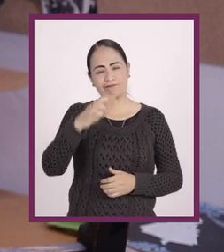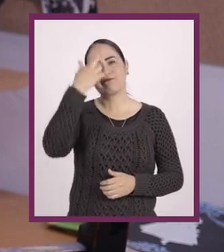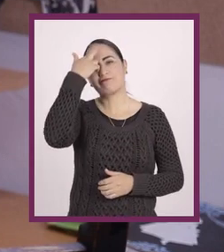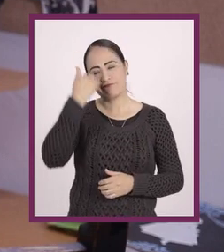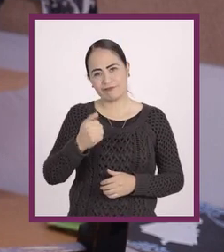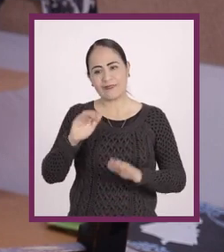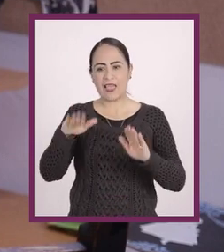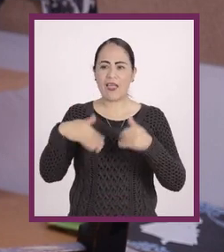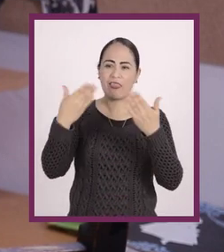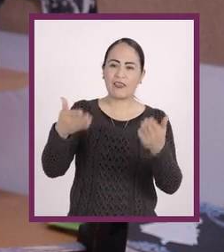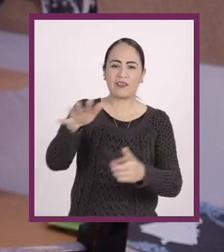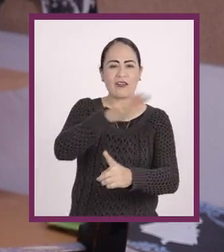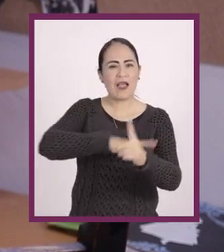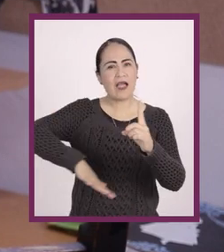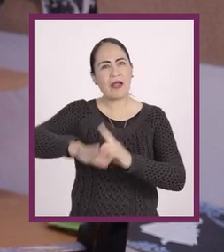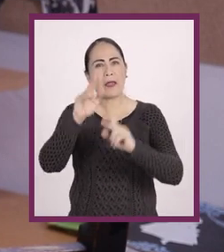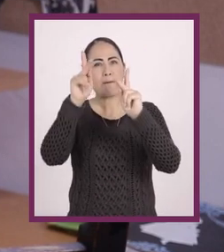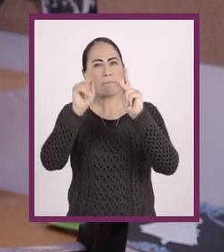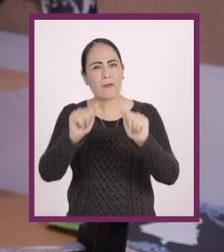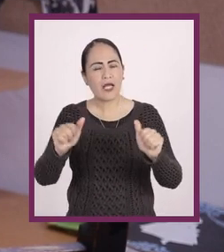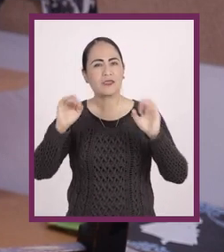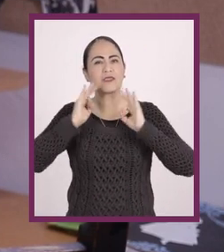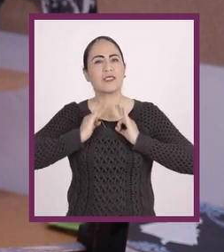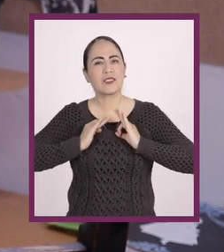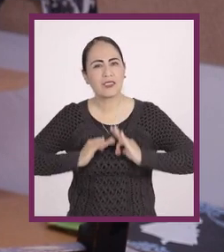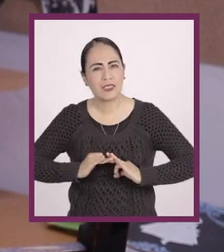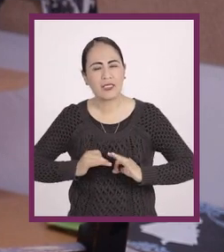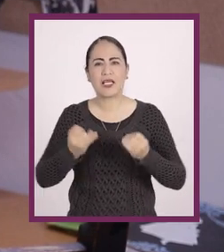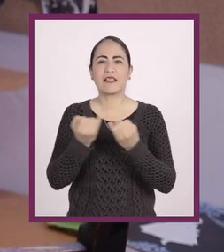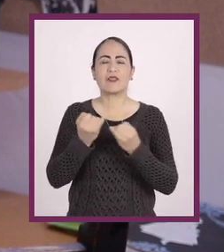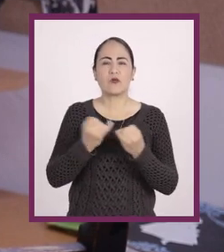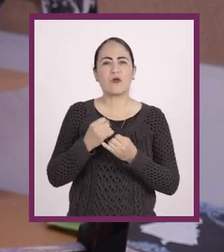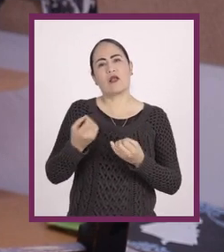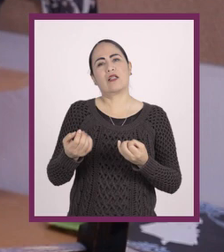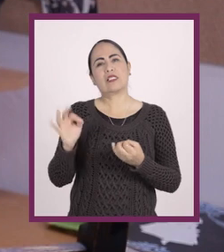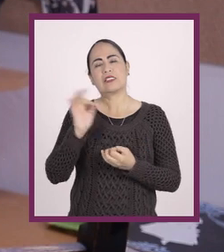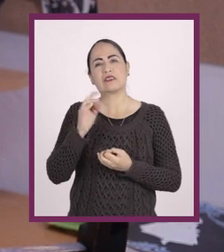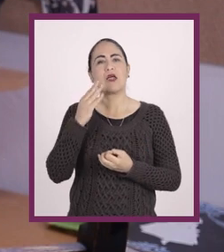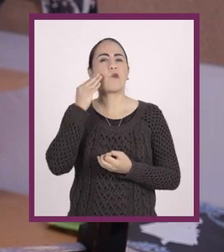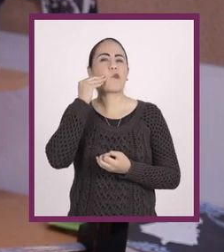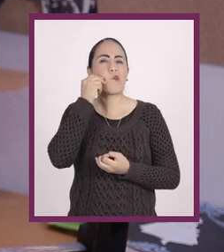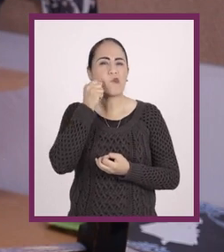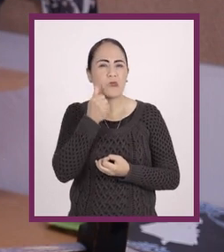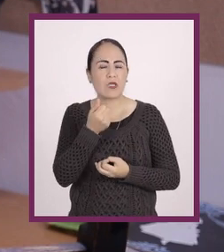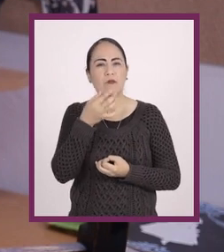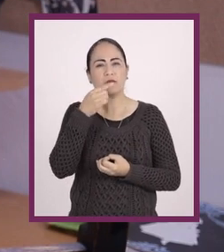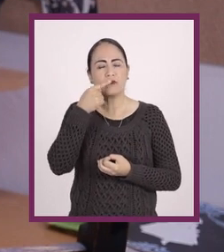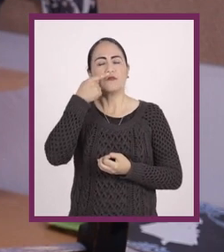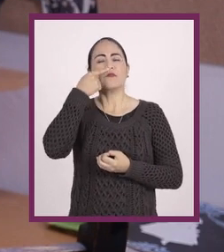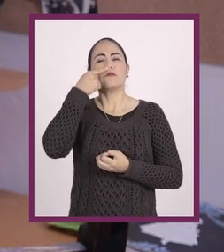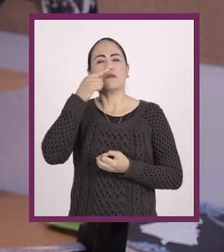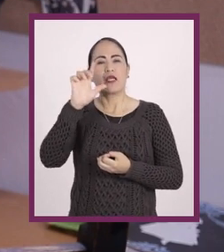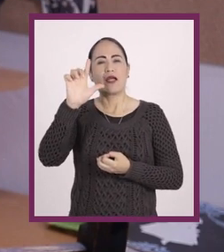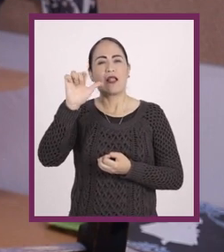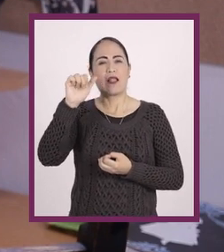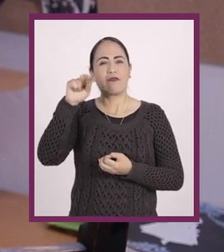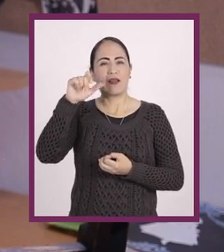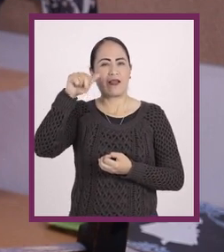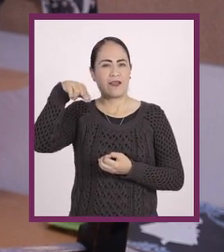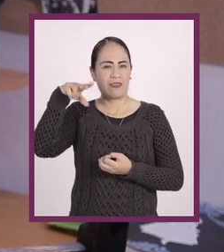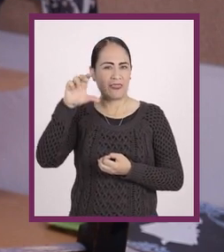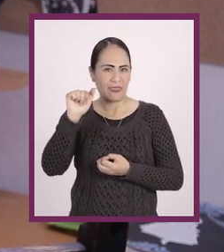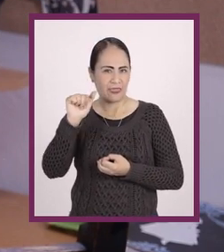los estímulos externos nos pueden transmitir paz y tranquilidad y puedes incrementar tu bienestar con aromas como el